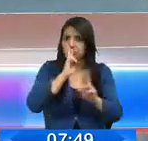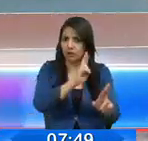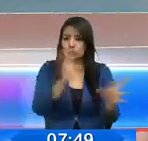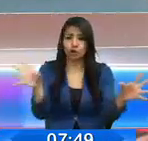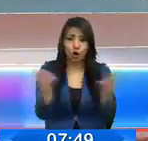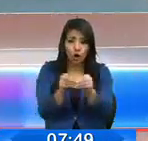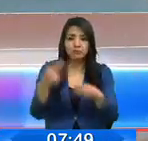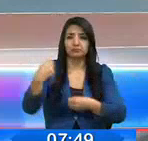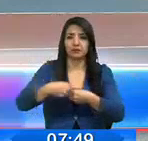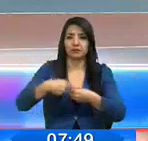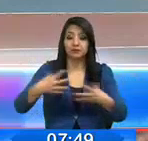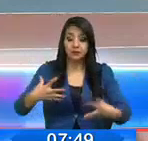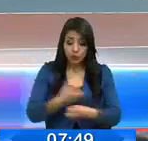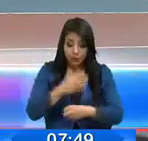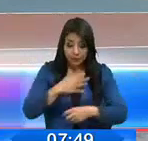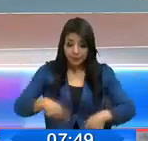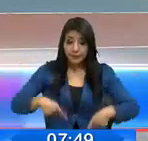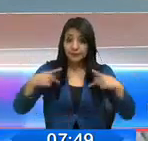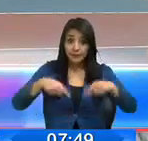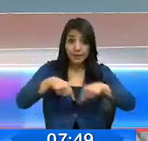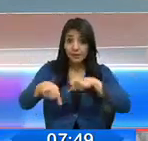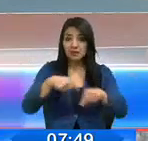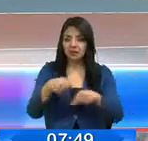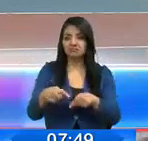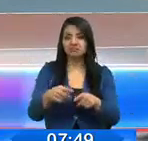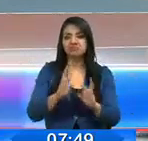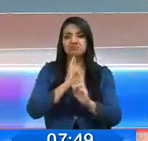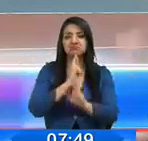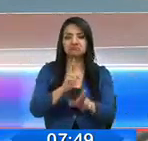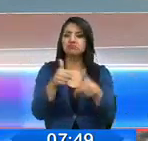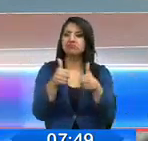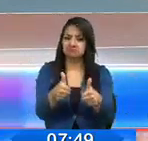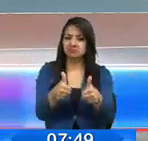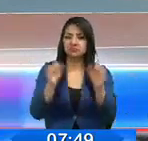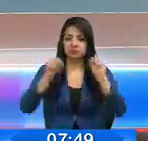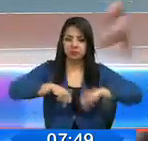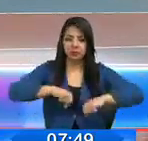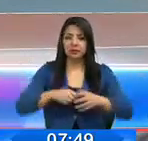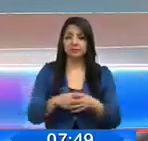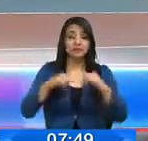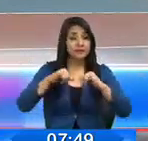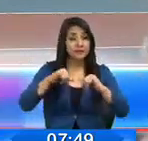vial, de seguridad vial, de movilidad, vamos a obtener resultados halagadores y